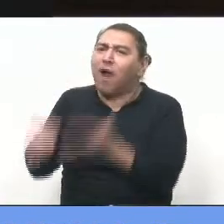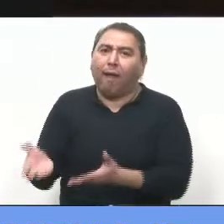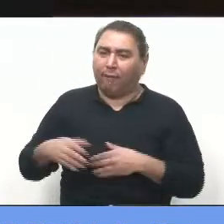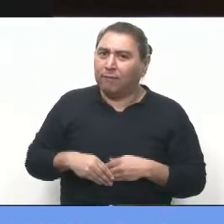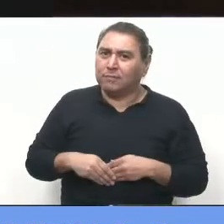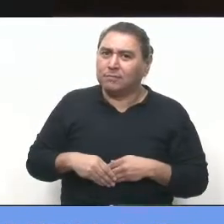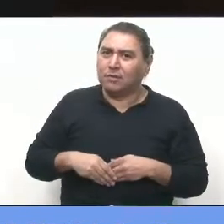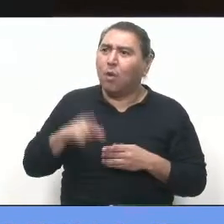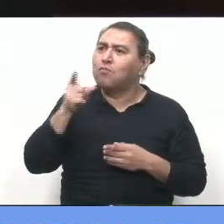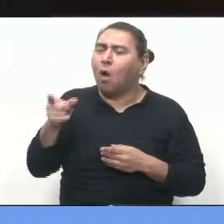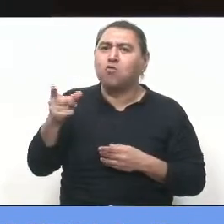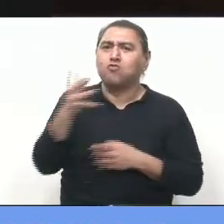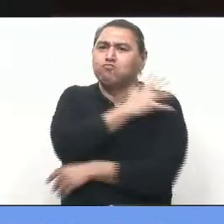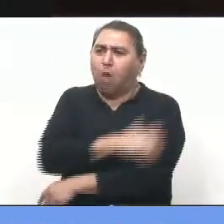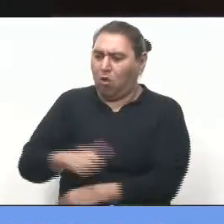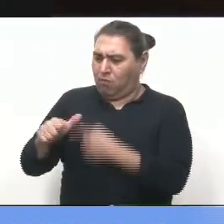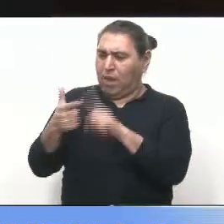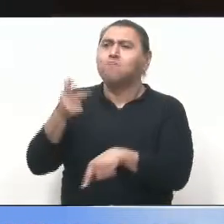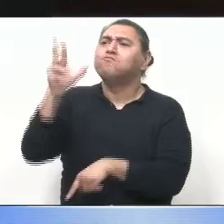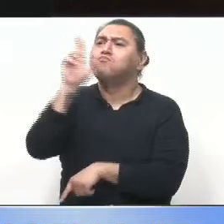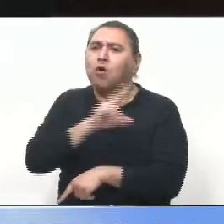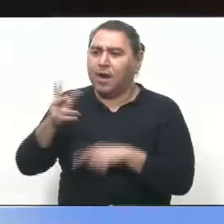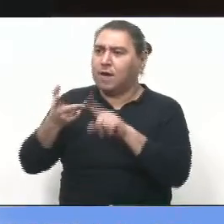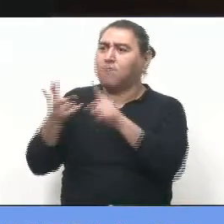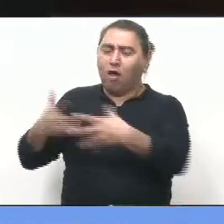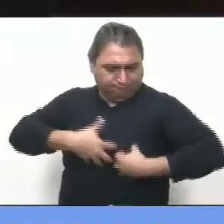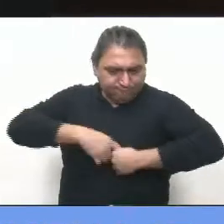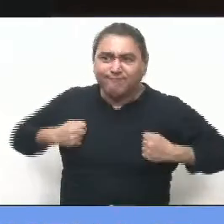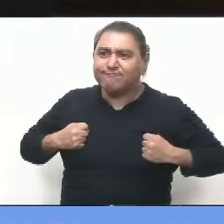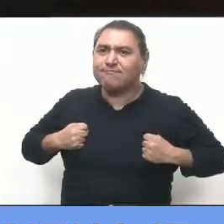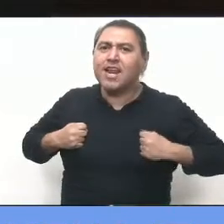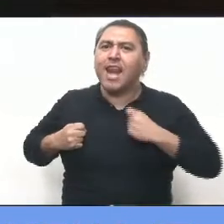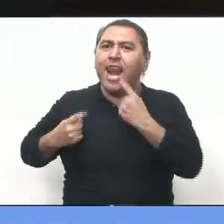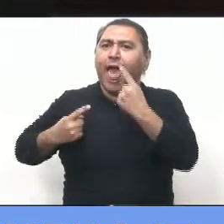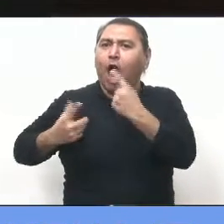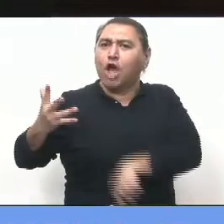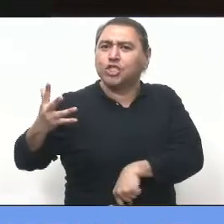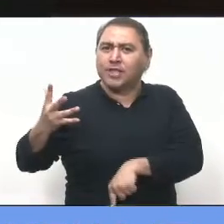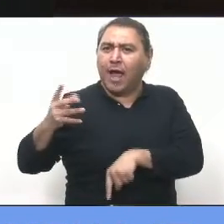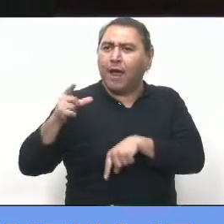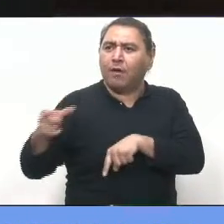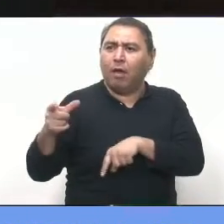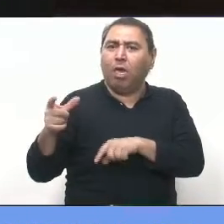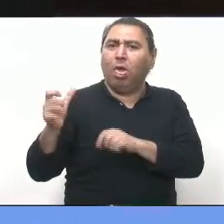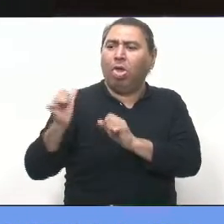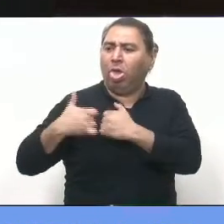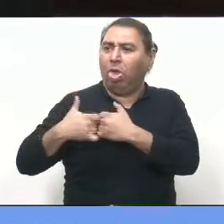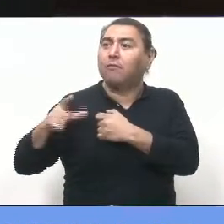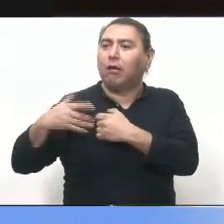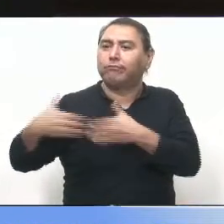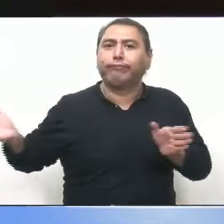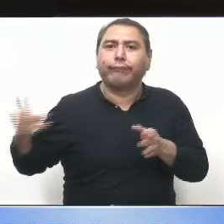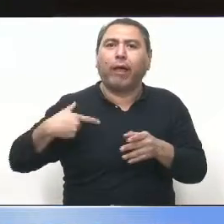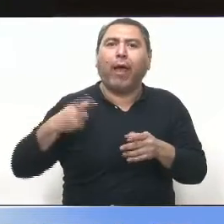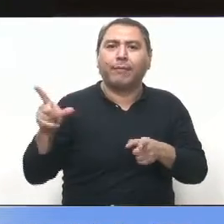y animarse a hacer lo que hace, a usted le hacen todo lo que le hacen, como a mí también me